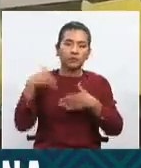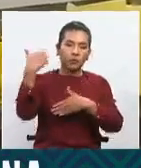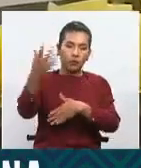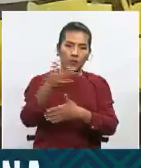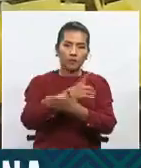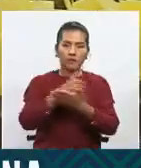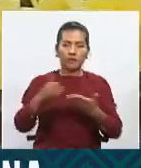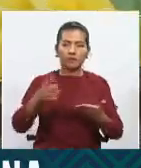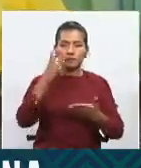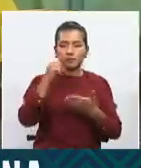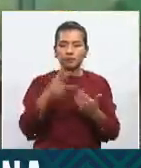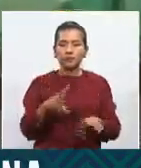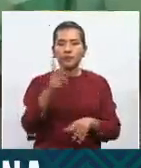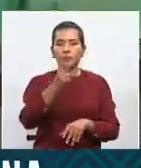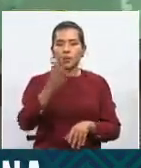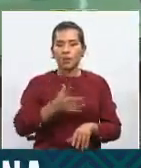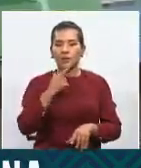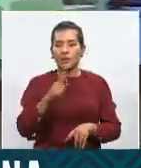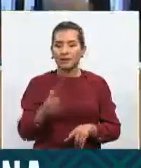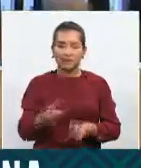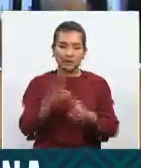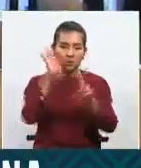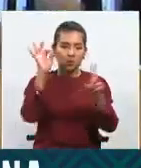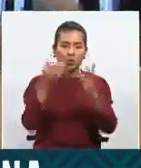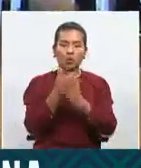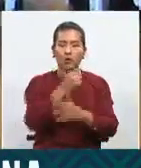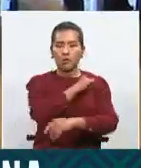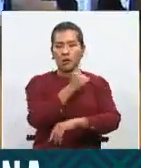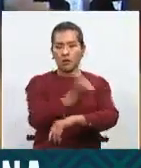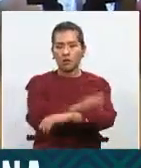donde por 2/3 debe ser elegida la nueva autoridad